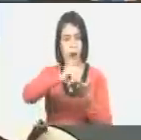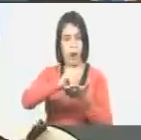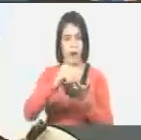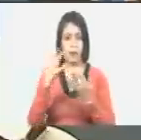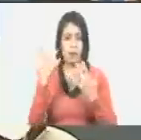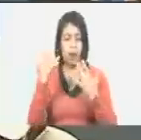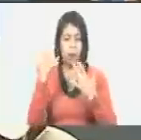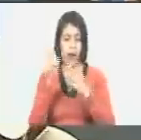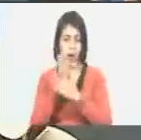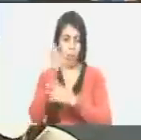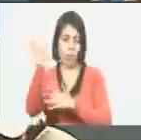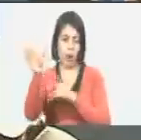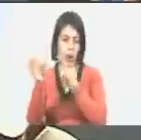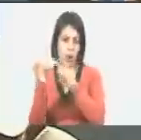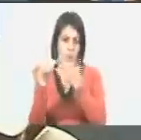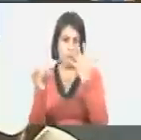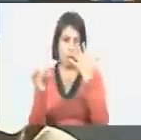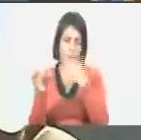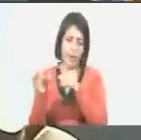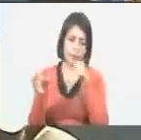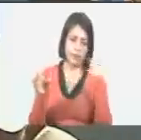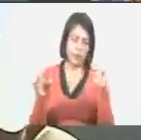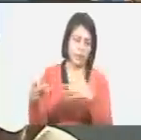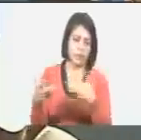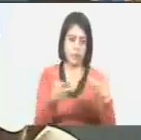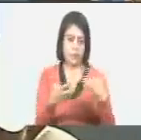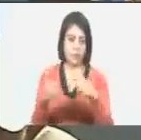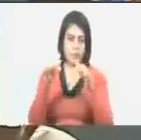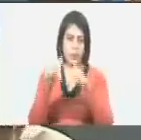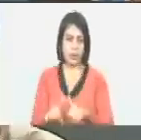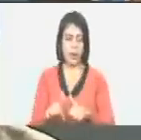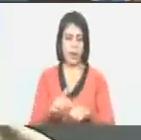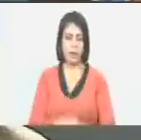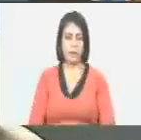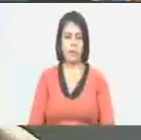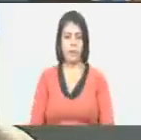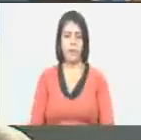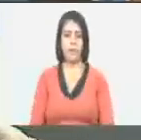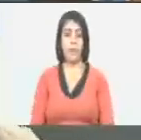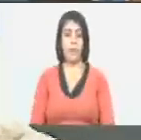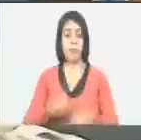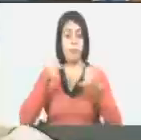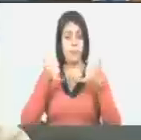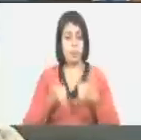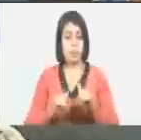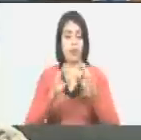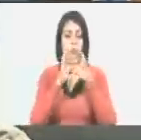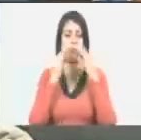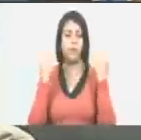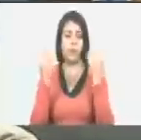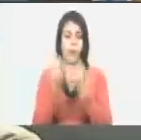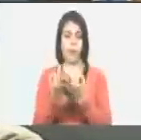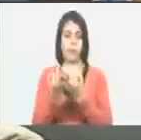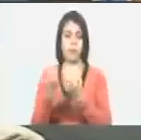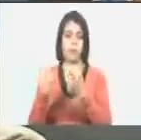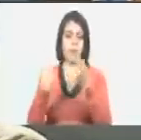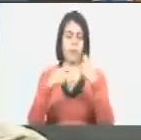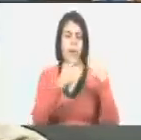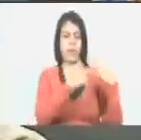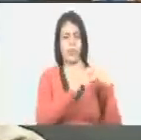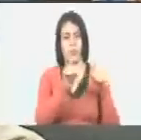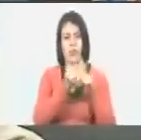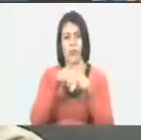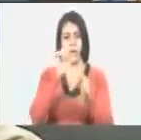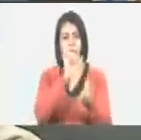en Curimagua y otra en el sitio del combate acá en Cajuarao. Sus hijos y familia vendidos como esclavos